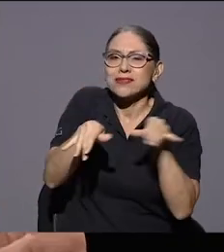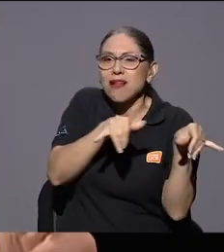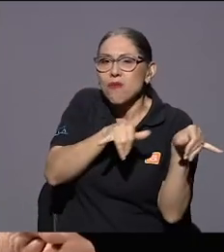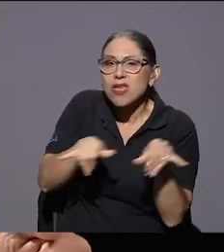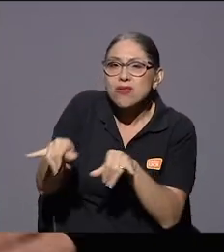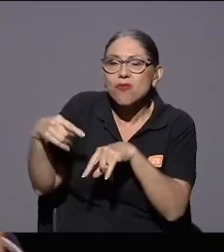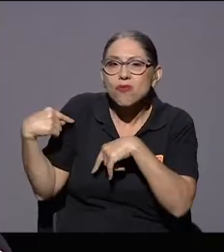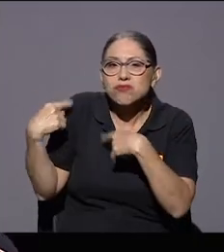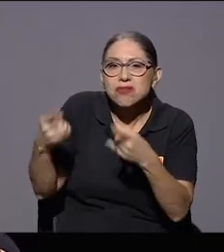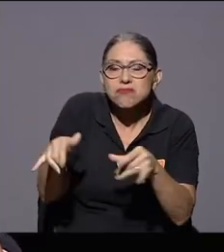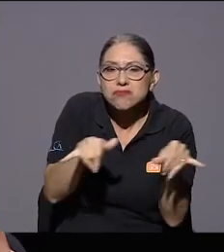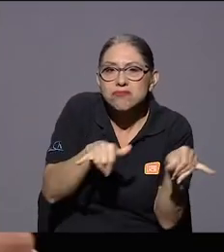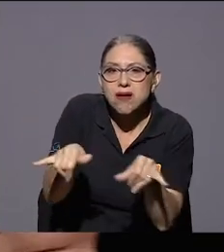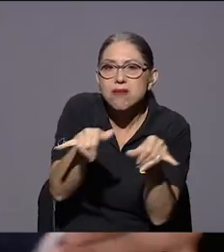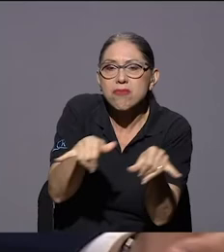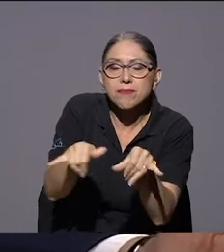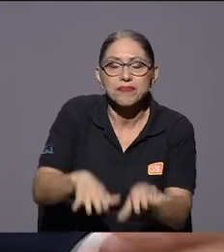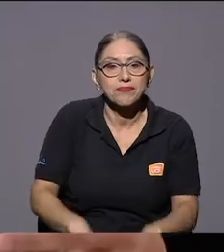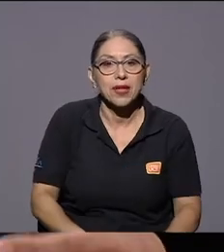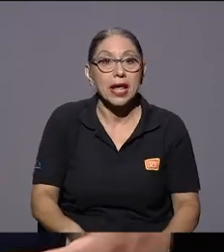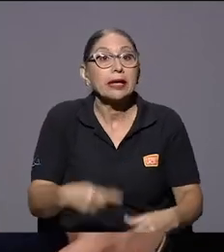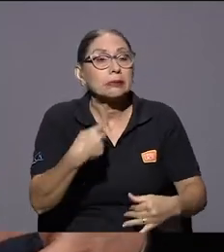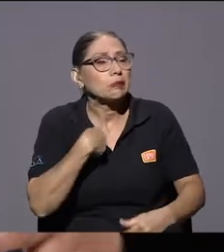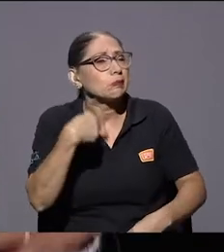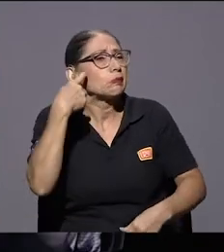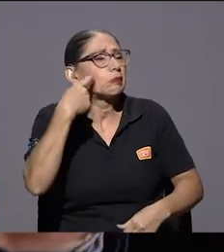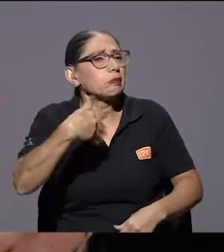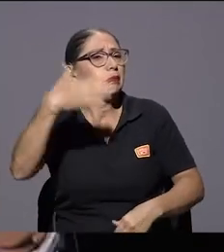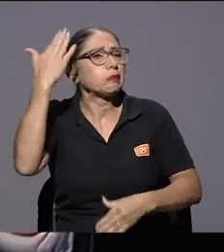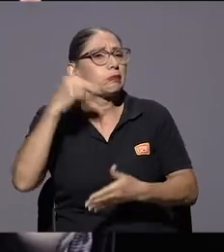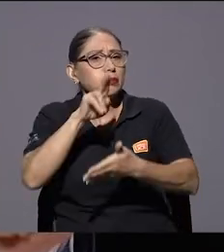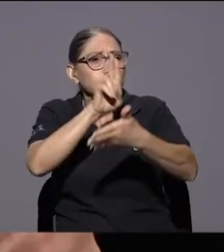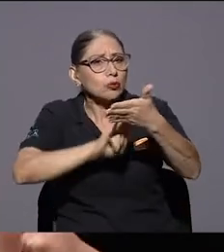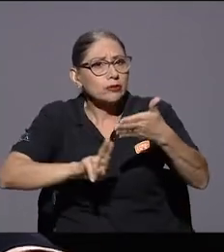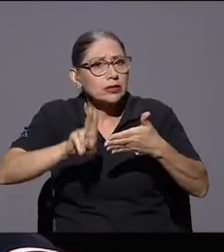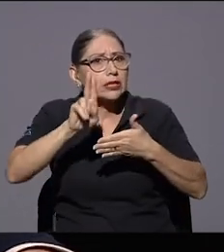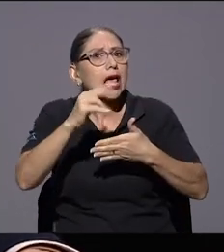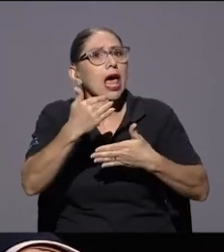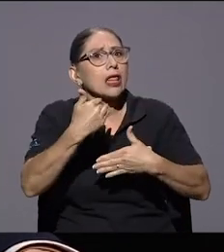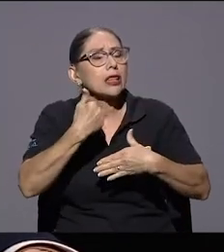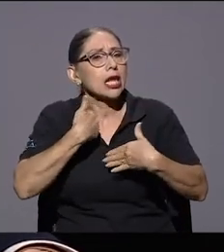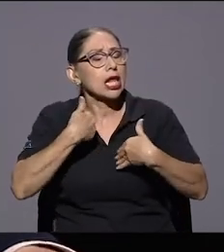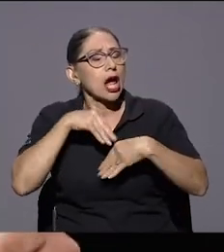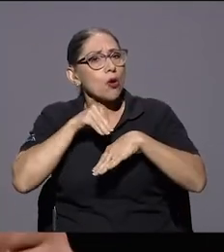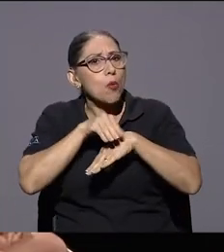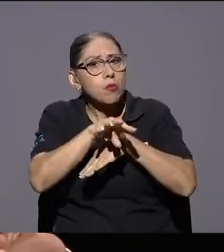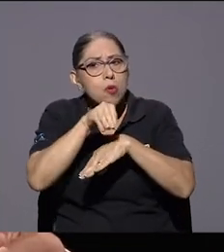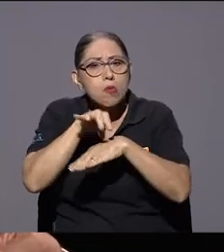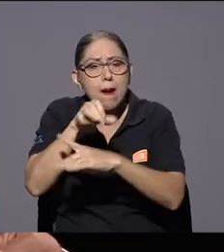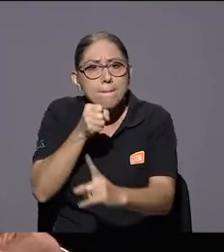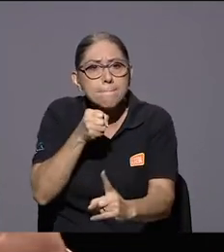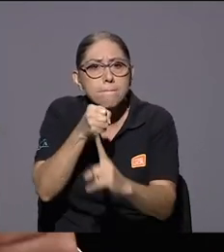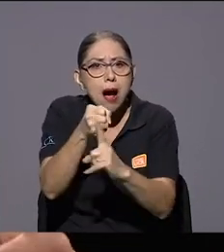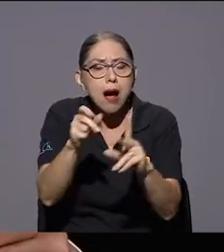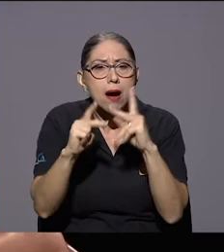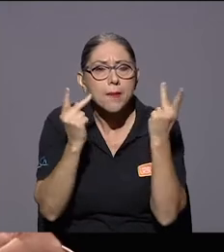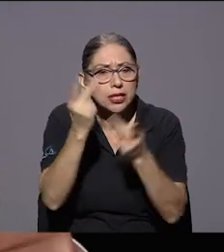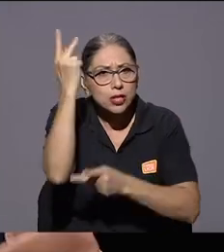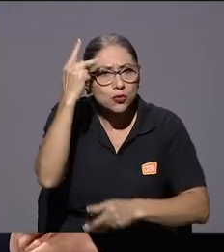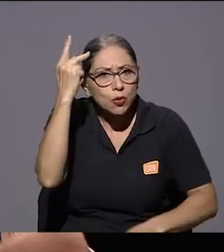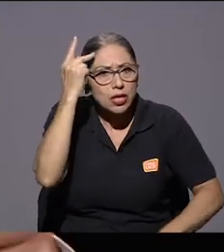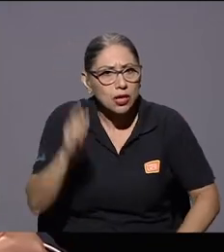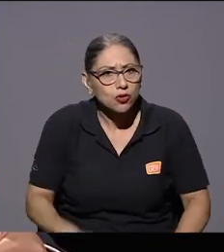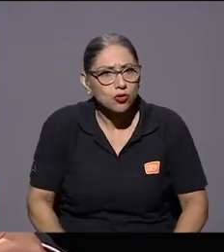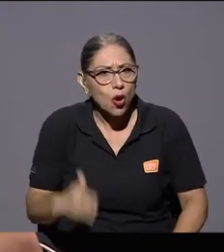ahora a mí se me ocurre que hubo una época en que la universidad tenía un impacto también en los partidos políticos. ¿Por qué la universidad dejó